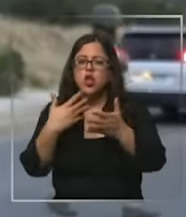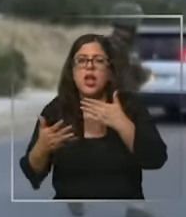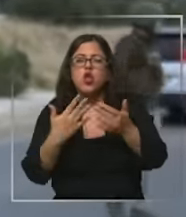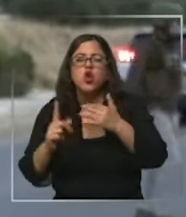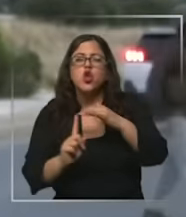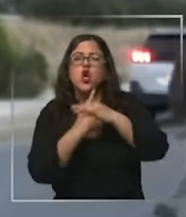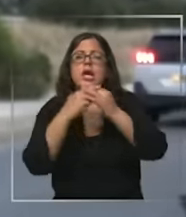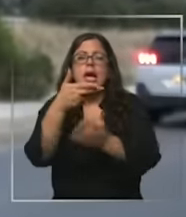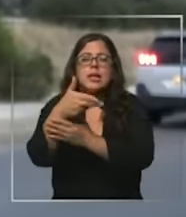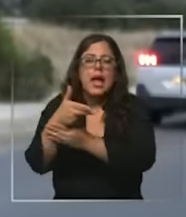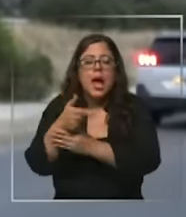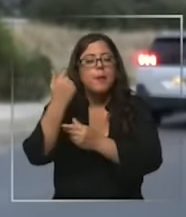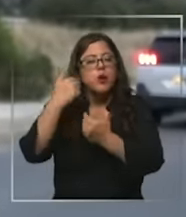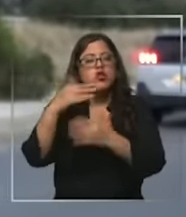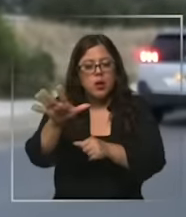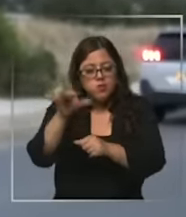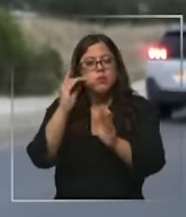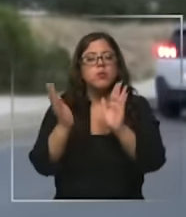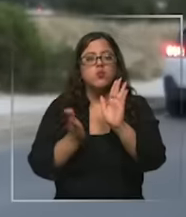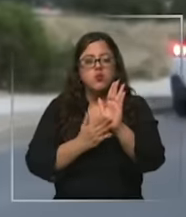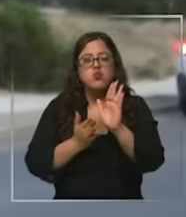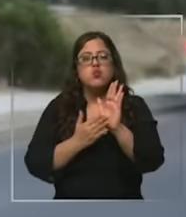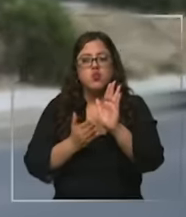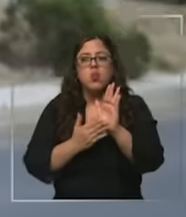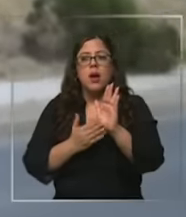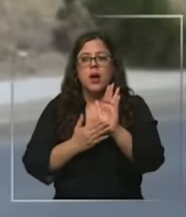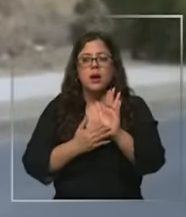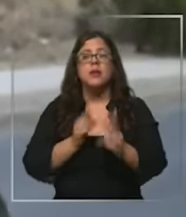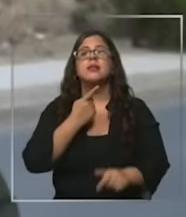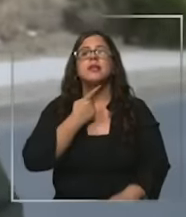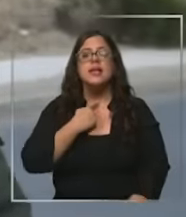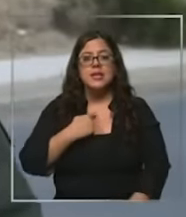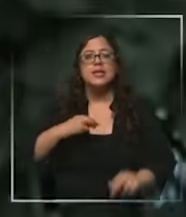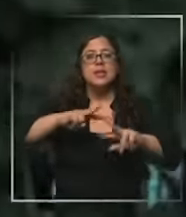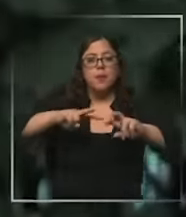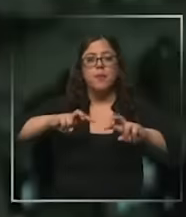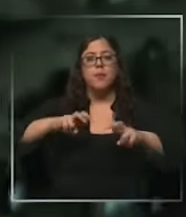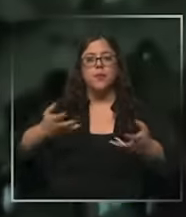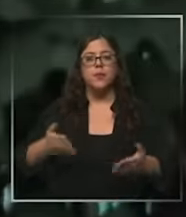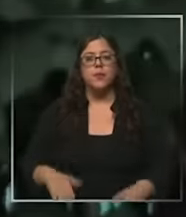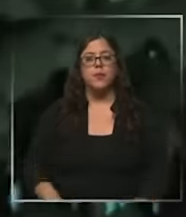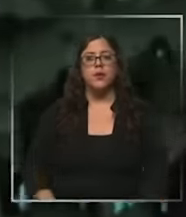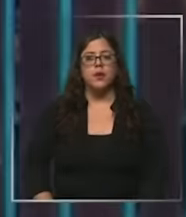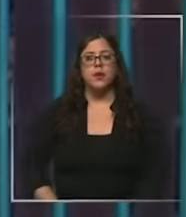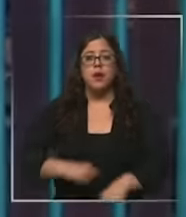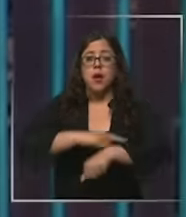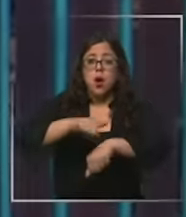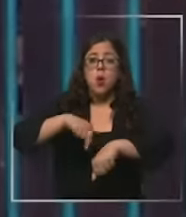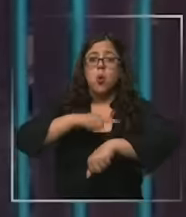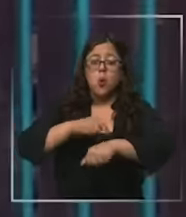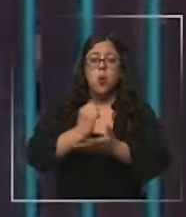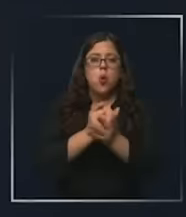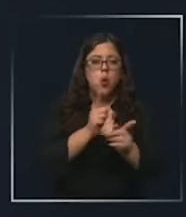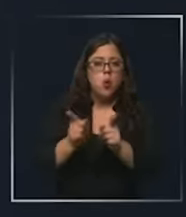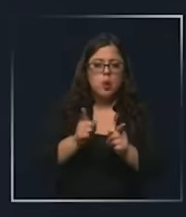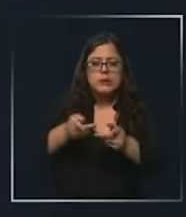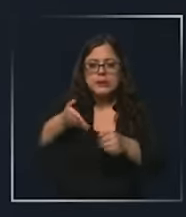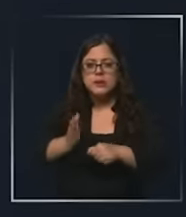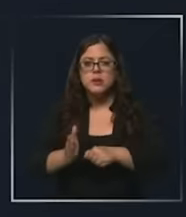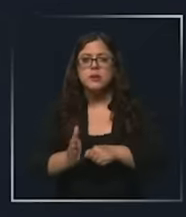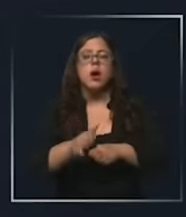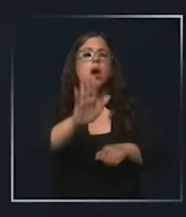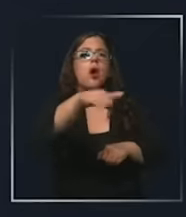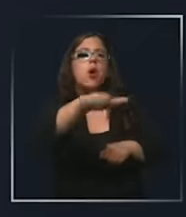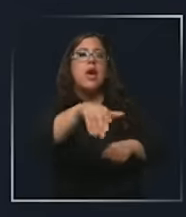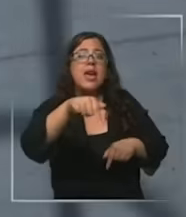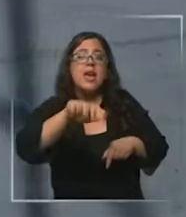pero por lo menos ya encontramos evidencia que es bastante interesante para la investigación. Ahora avanza, las diligencias continúan. Mayor,